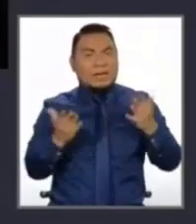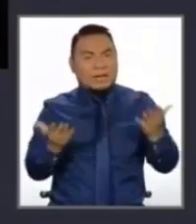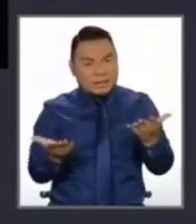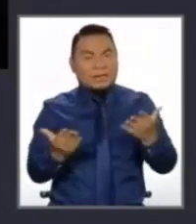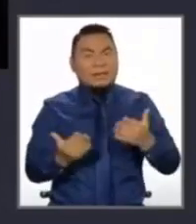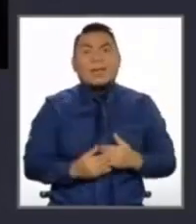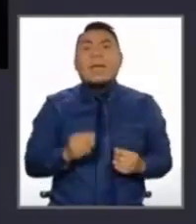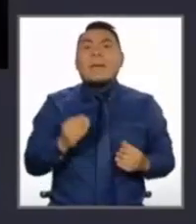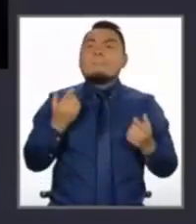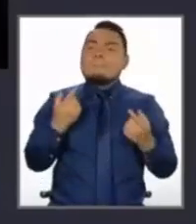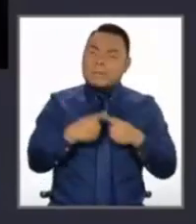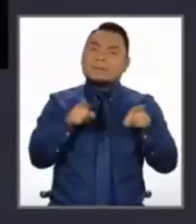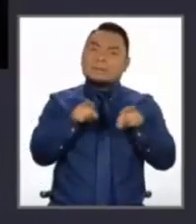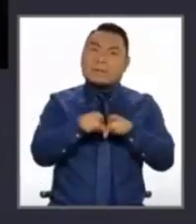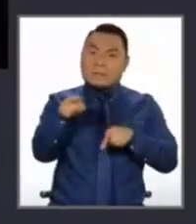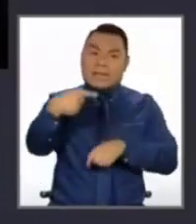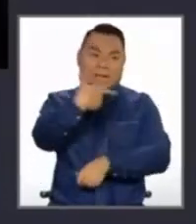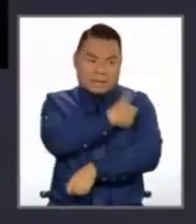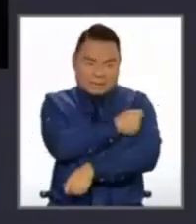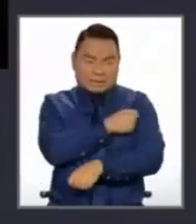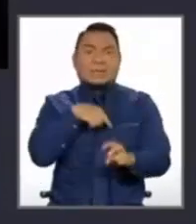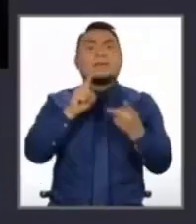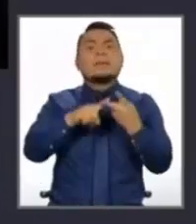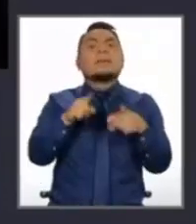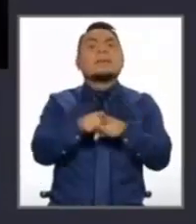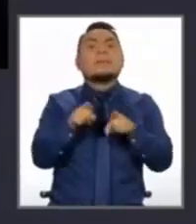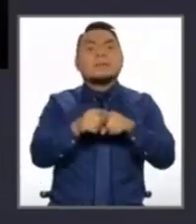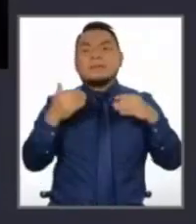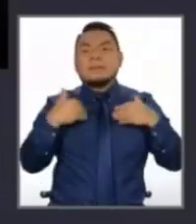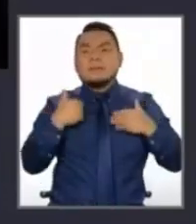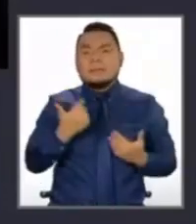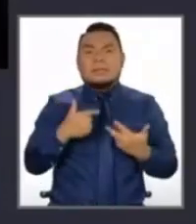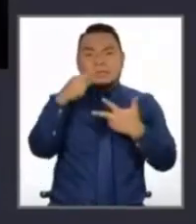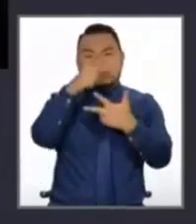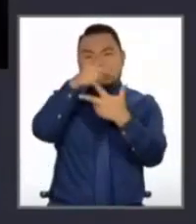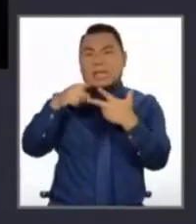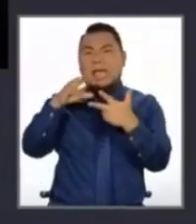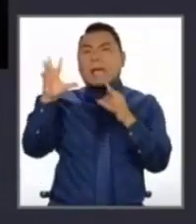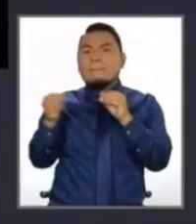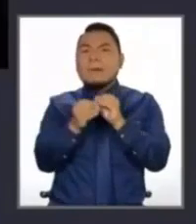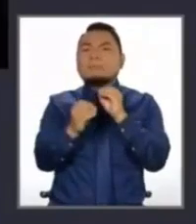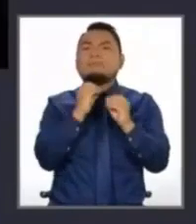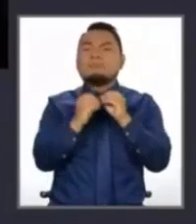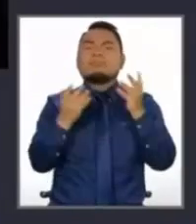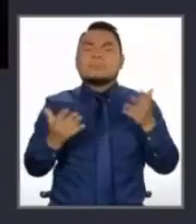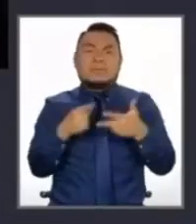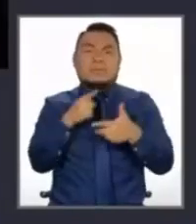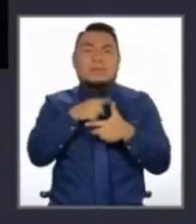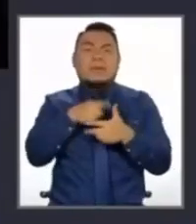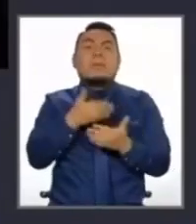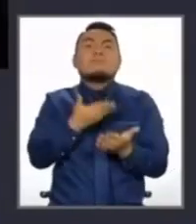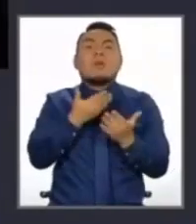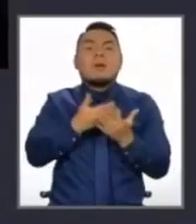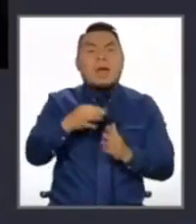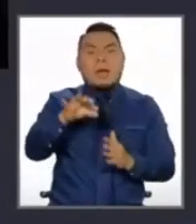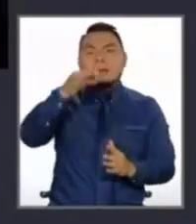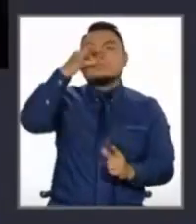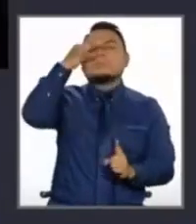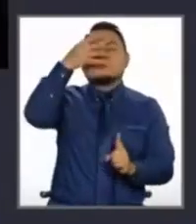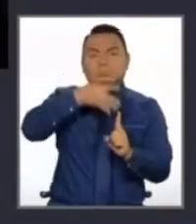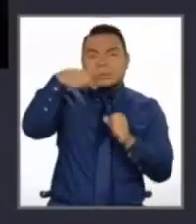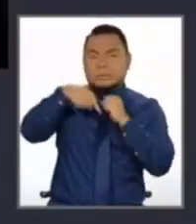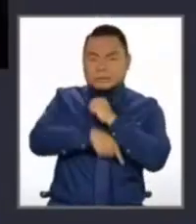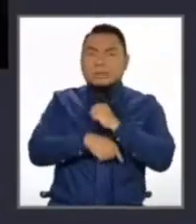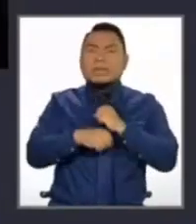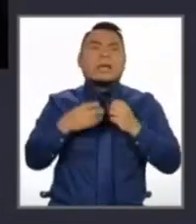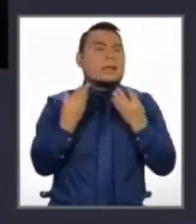Por supuesto que además de la vacuna tenemos que resolver tres o cuatro elementos más. Necesitamos resolver lo de las pruebas moleculares, que las necesitamos de